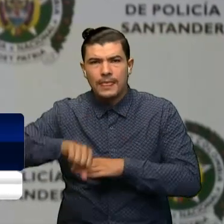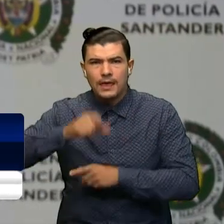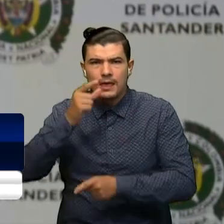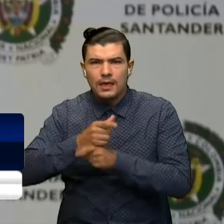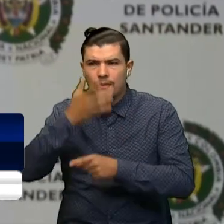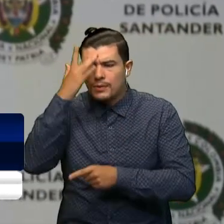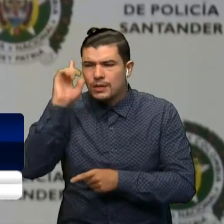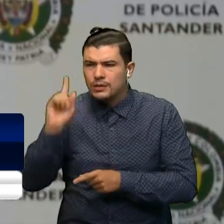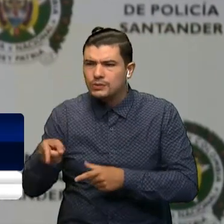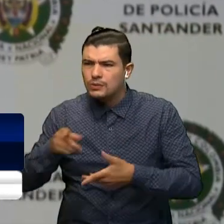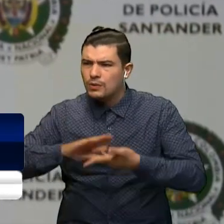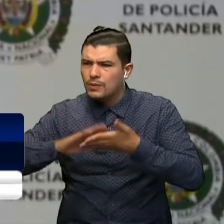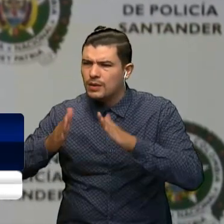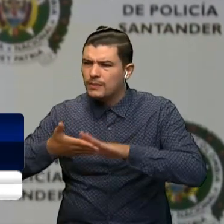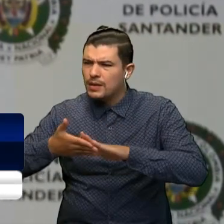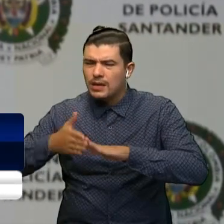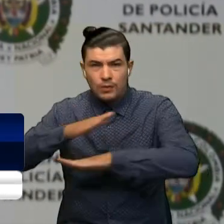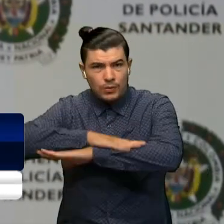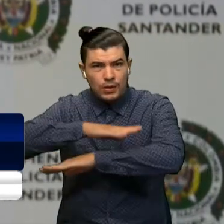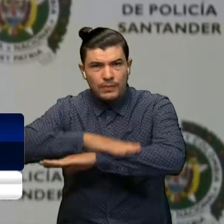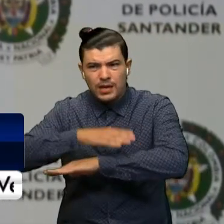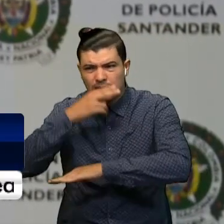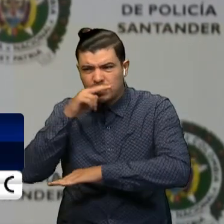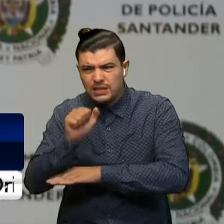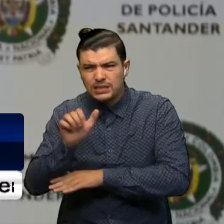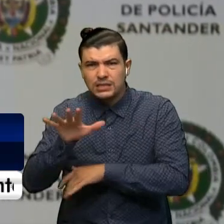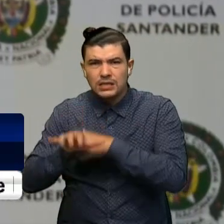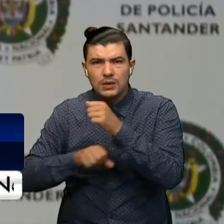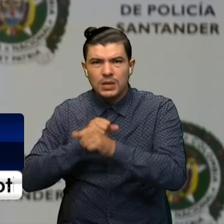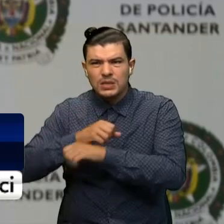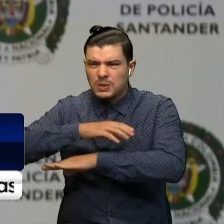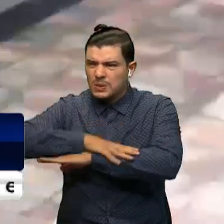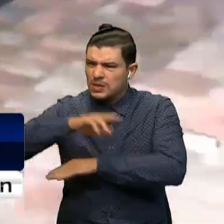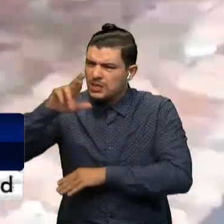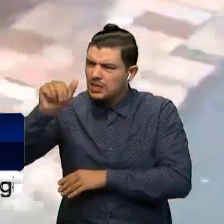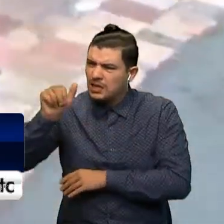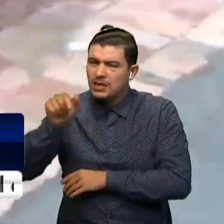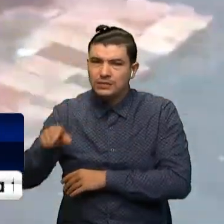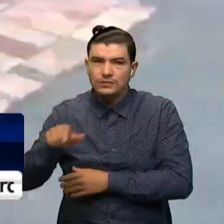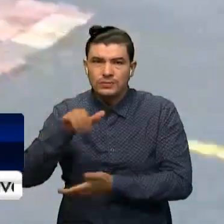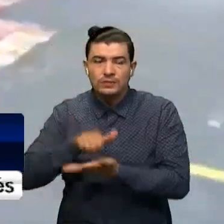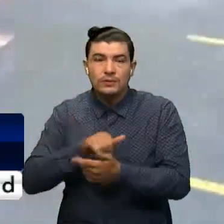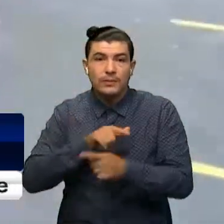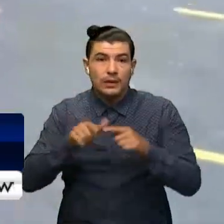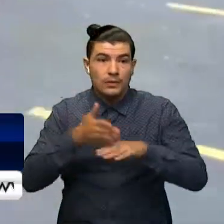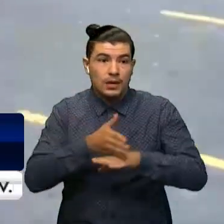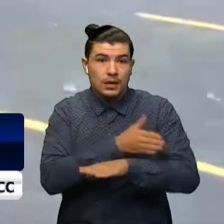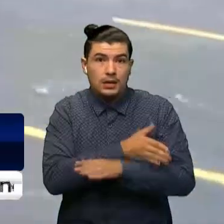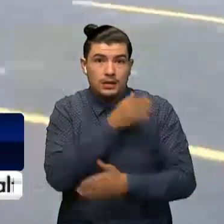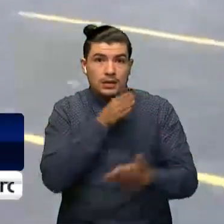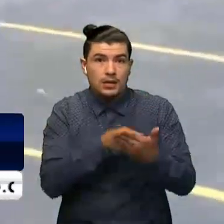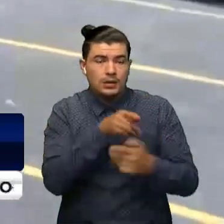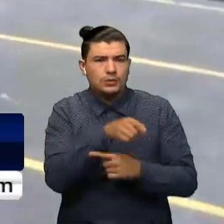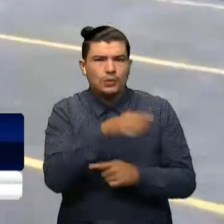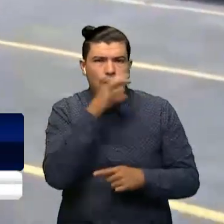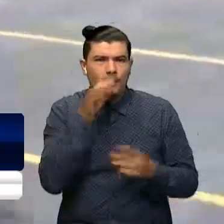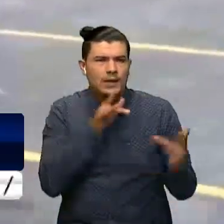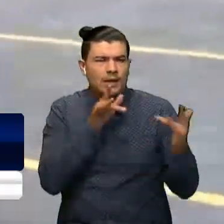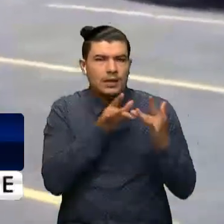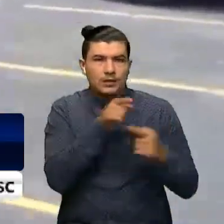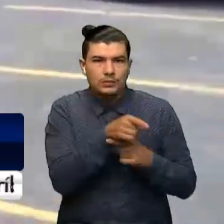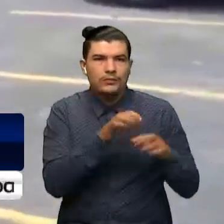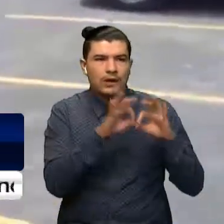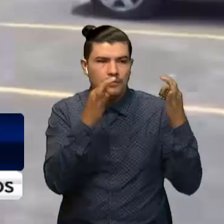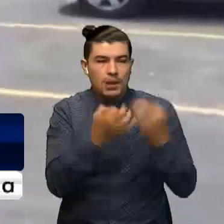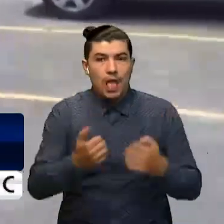comportamientos anómalos que presentaba la víctima una niña de cinco años de edad según la denuncia el hombre muy cercano a la familia